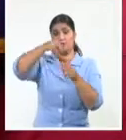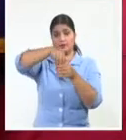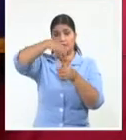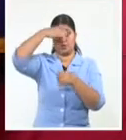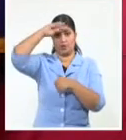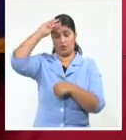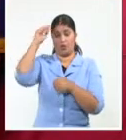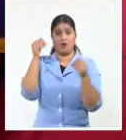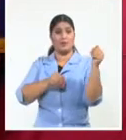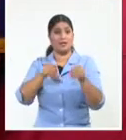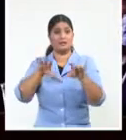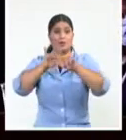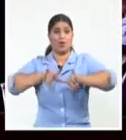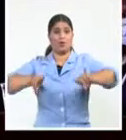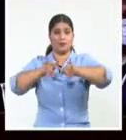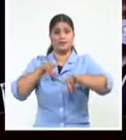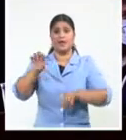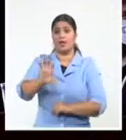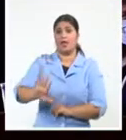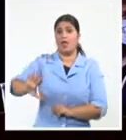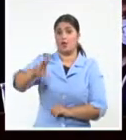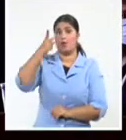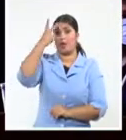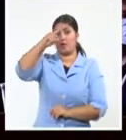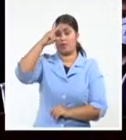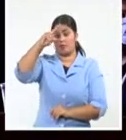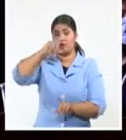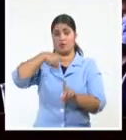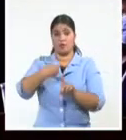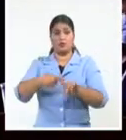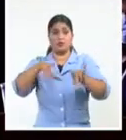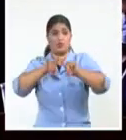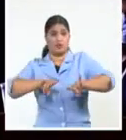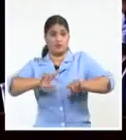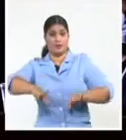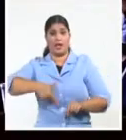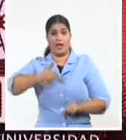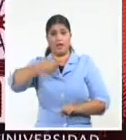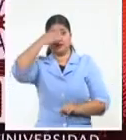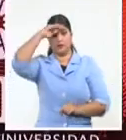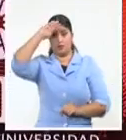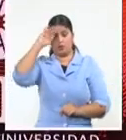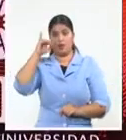colaboran universidades de Europa y México, así como la Universidad de las Artes y el Museo Nacional de Bellas Artes.